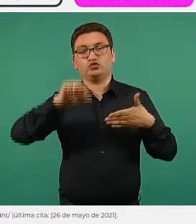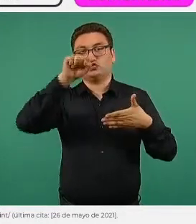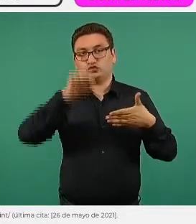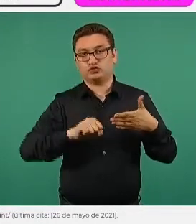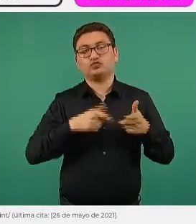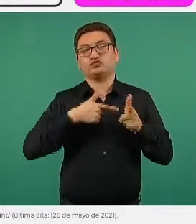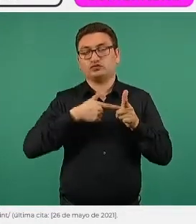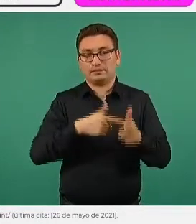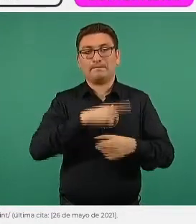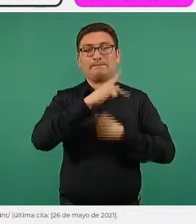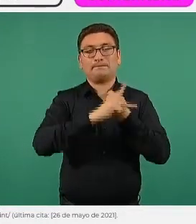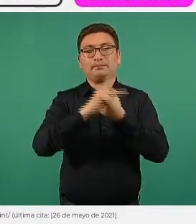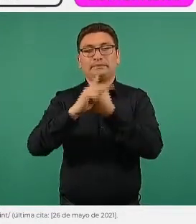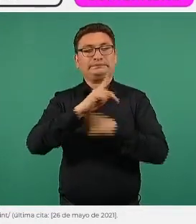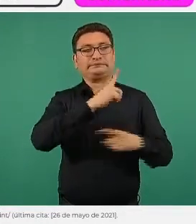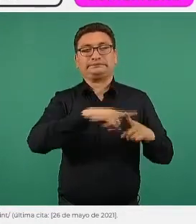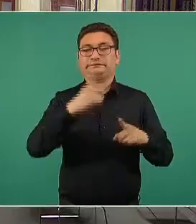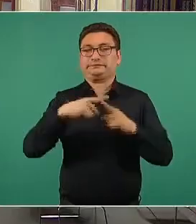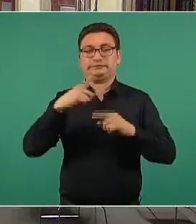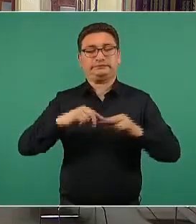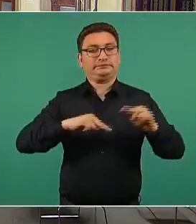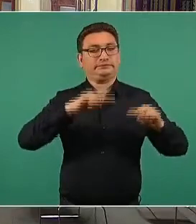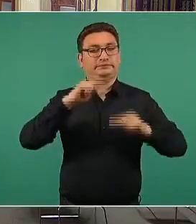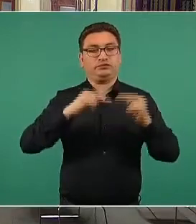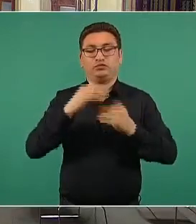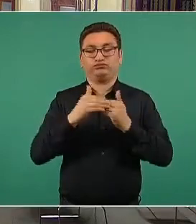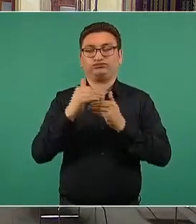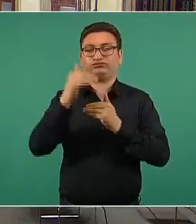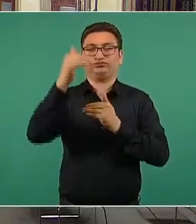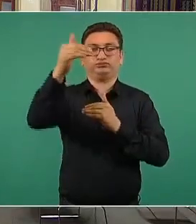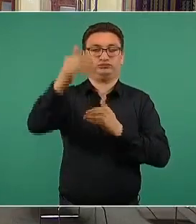sería entonces a un incremento.